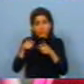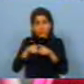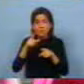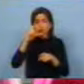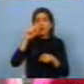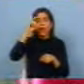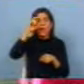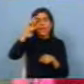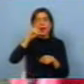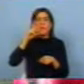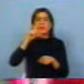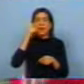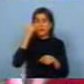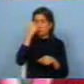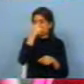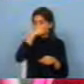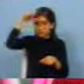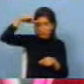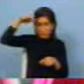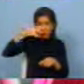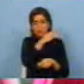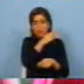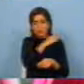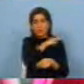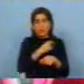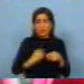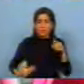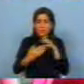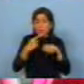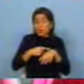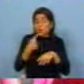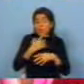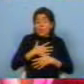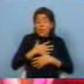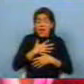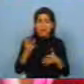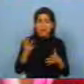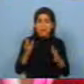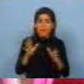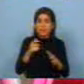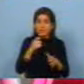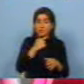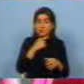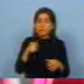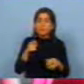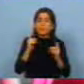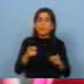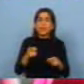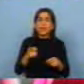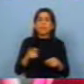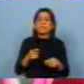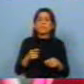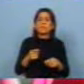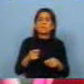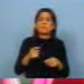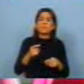porque como alguien le dice que la quiere, como que le agarró como un momento de cariño. Y entonces, bueno, dice que ella también quiere su momento de... Pero ella puso una